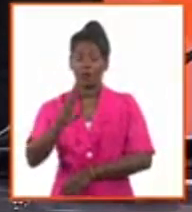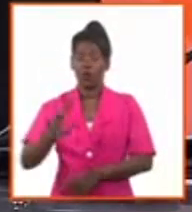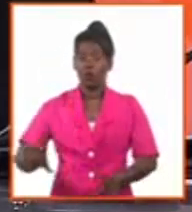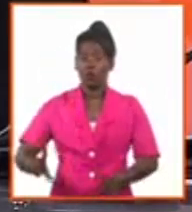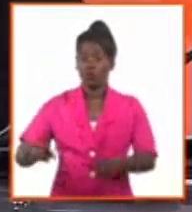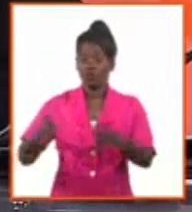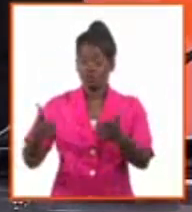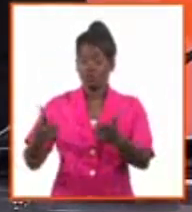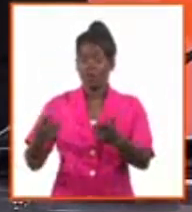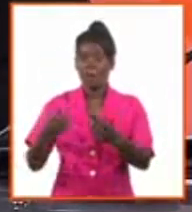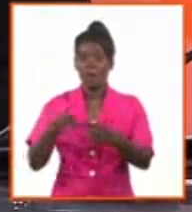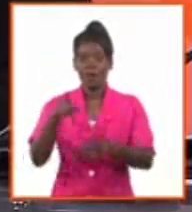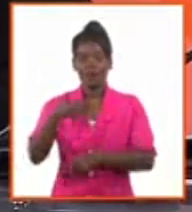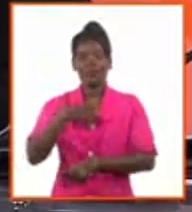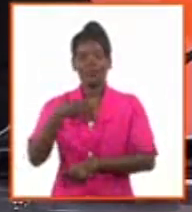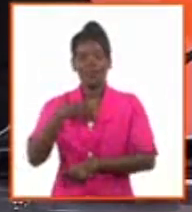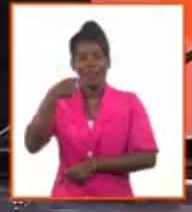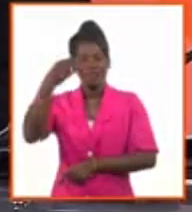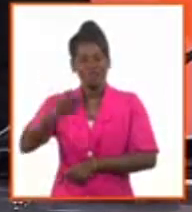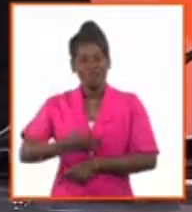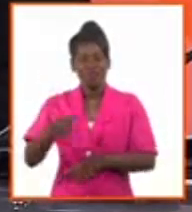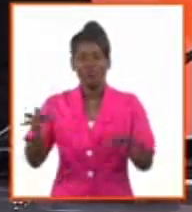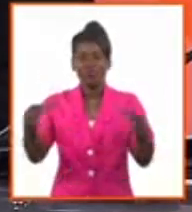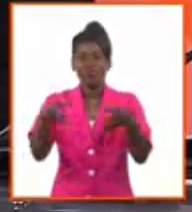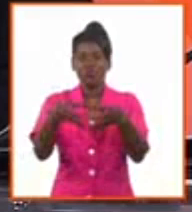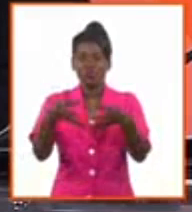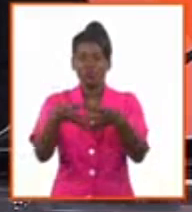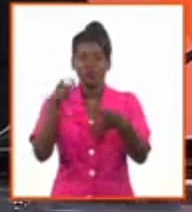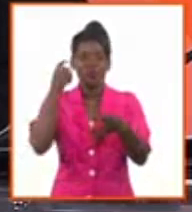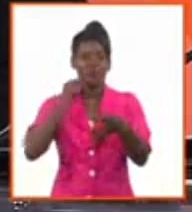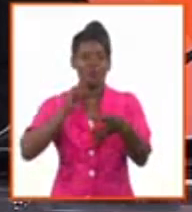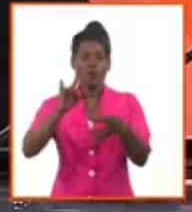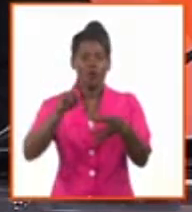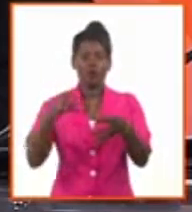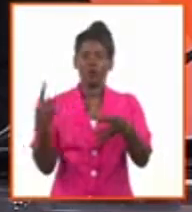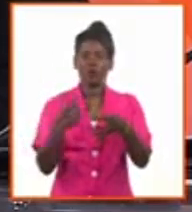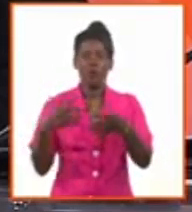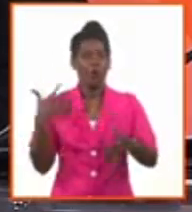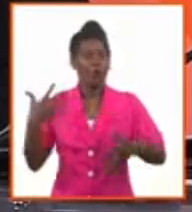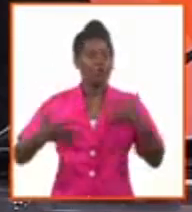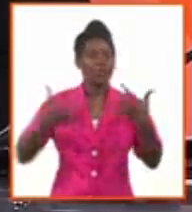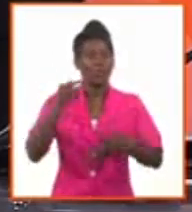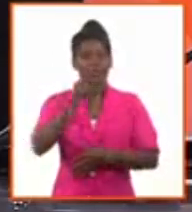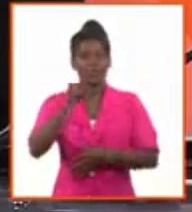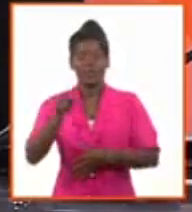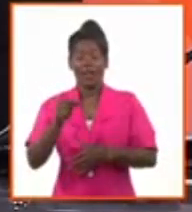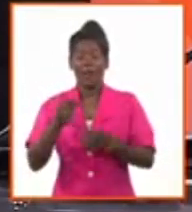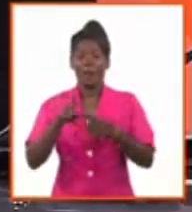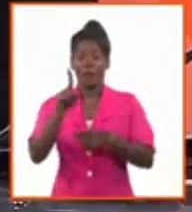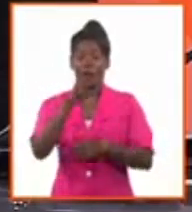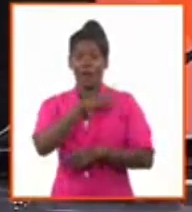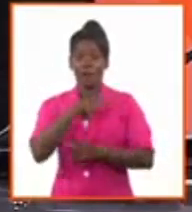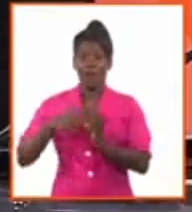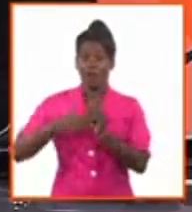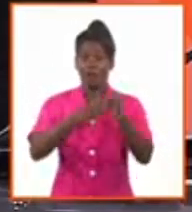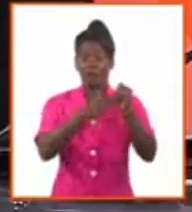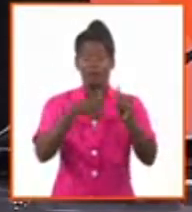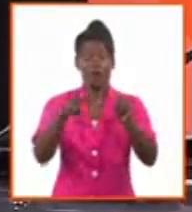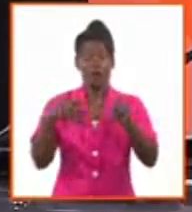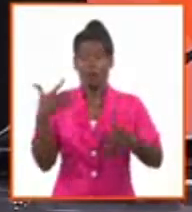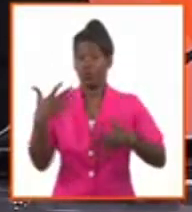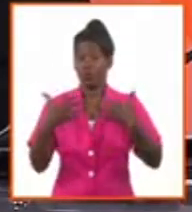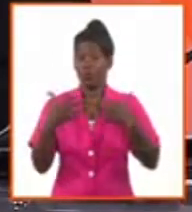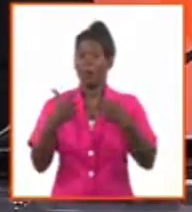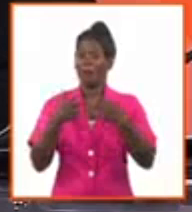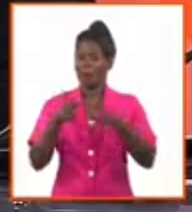que tiene, por supuesto, un colectivo de la FEU entusiasta, también un rector muy entusiasta, y con ellos,